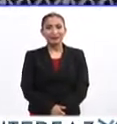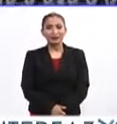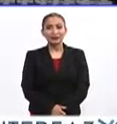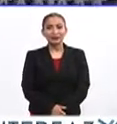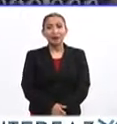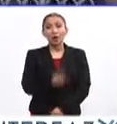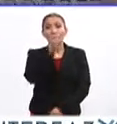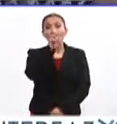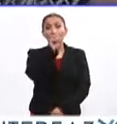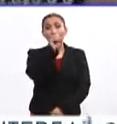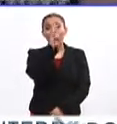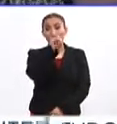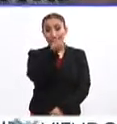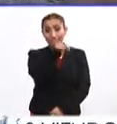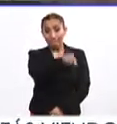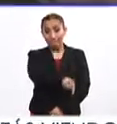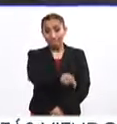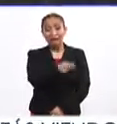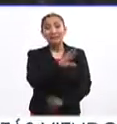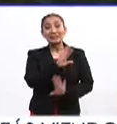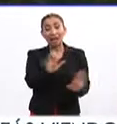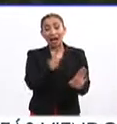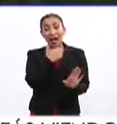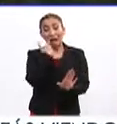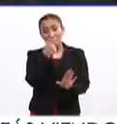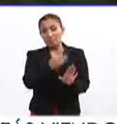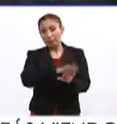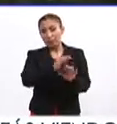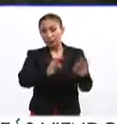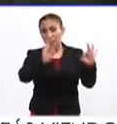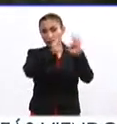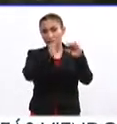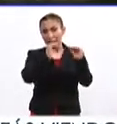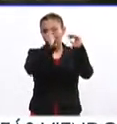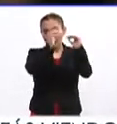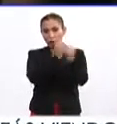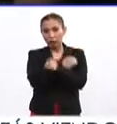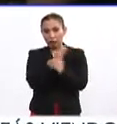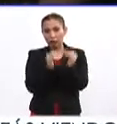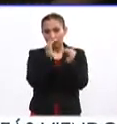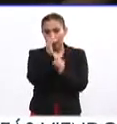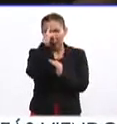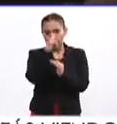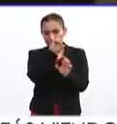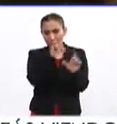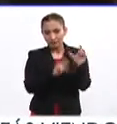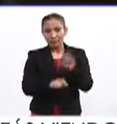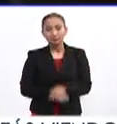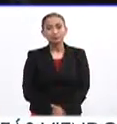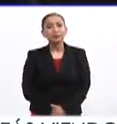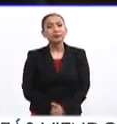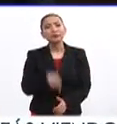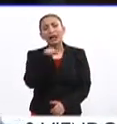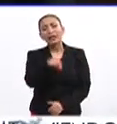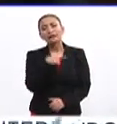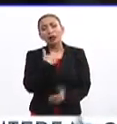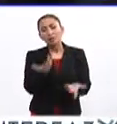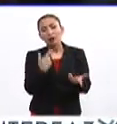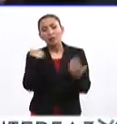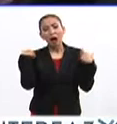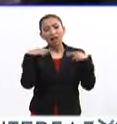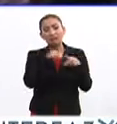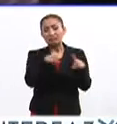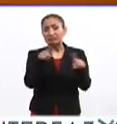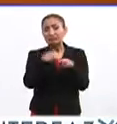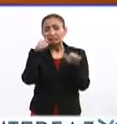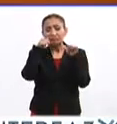La Universidad Autónoma Metropolitana es una de las principales instituciones de educación superior en el país. Tiene una gran planta